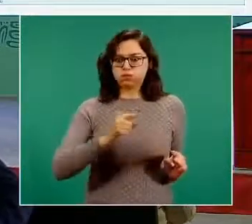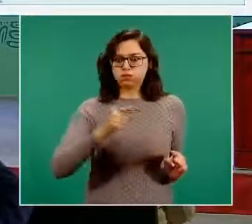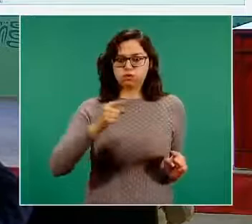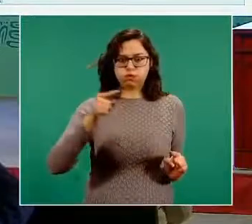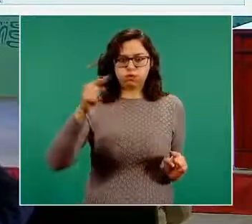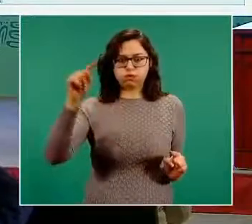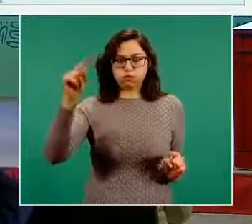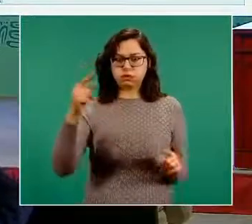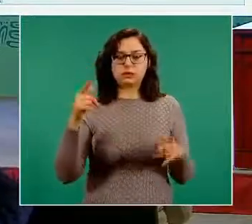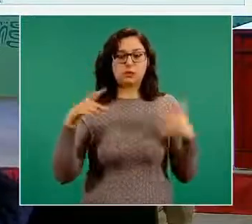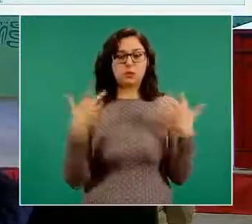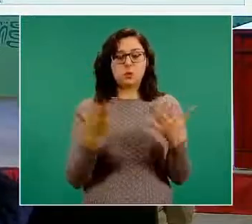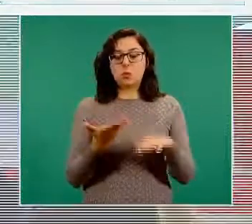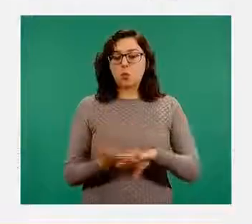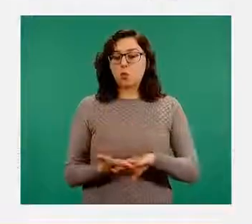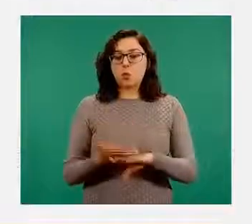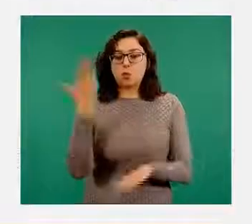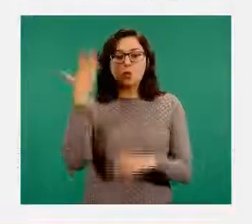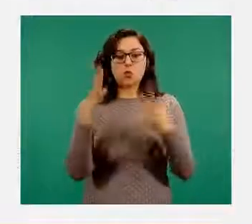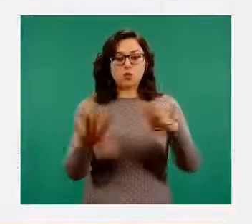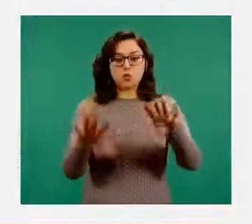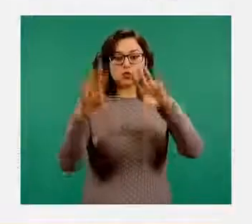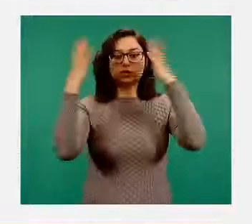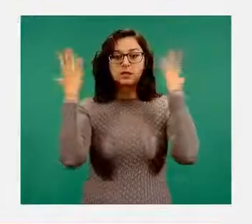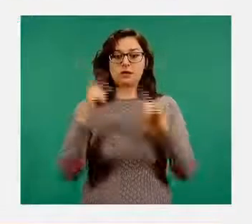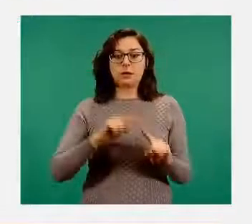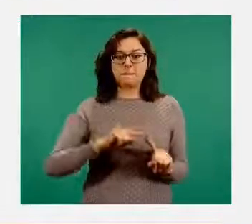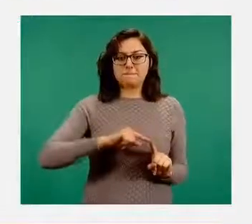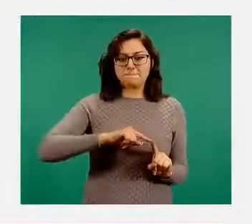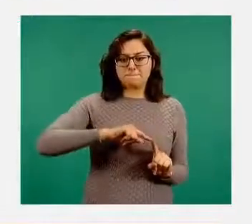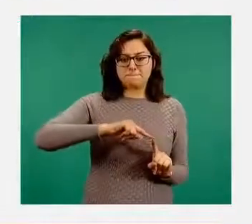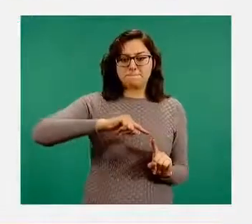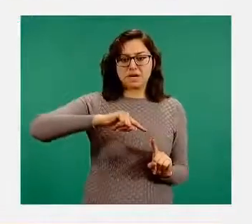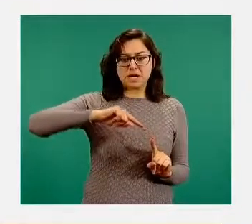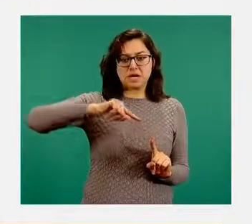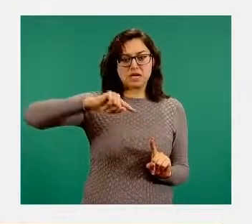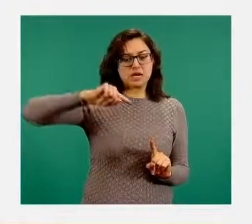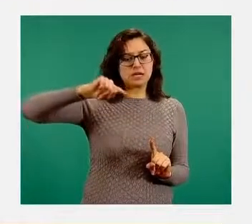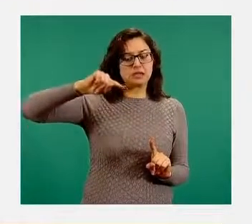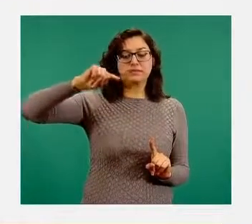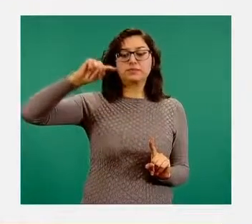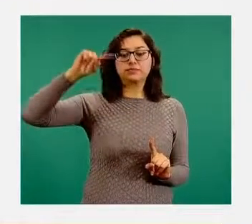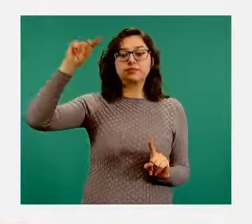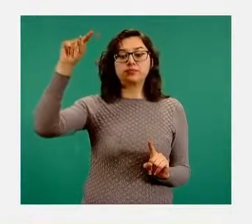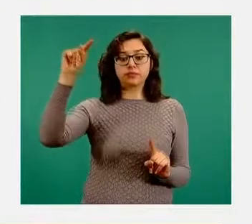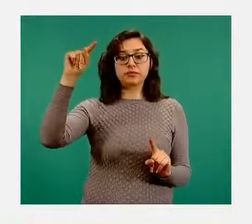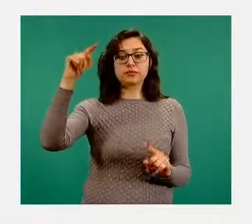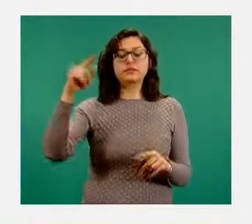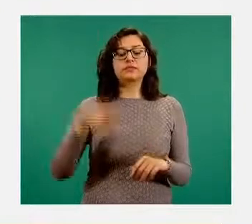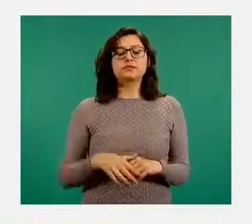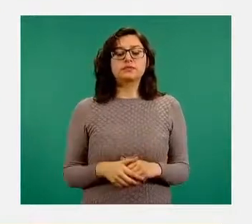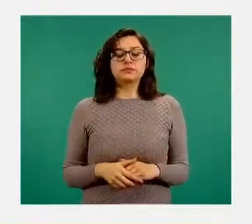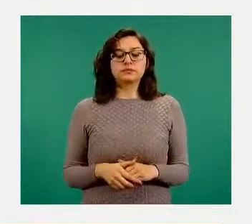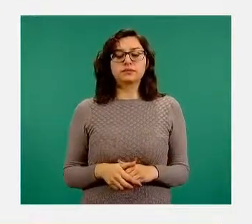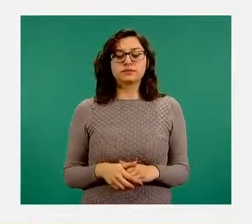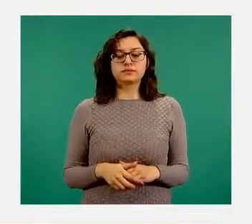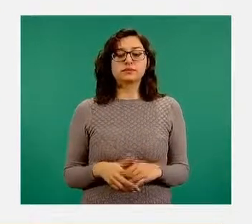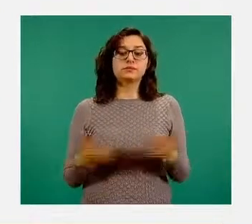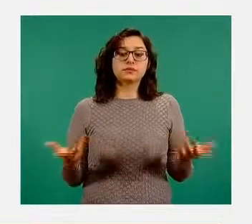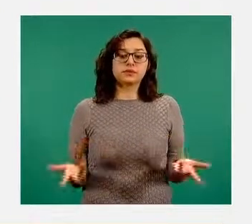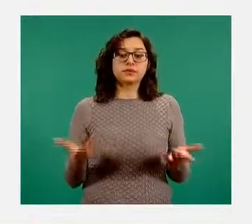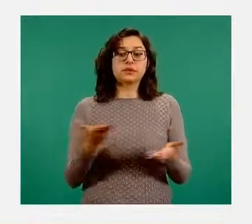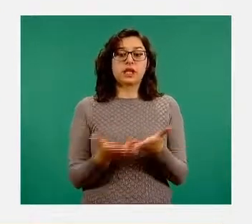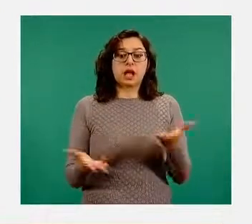curva era de tipo vertical completamente, me estoy refiriendo a esta curva que tenemos aquí, ¿no? Y